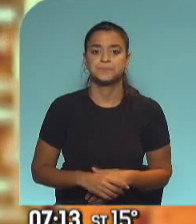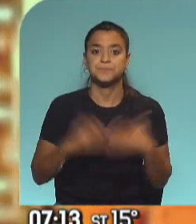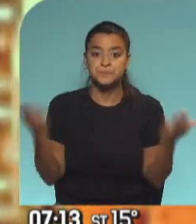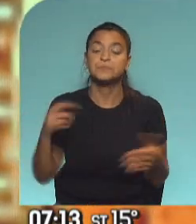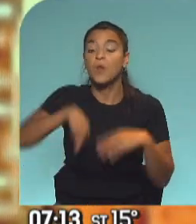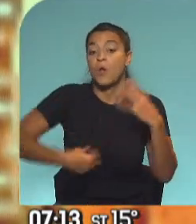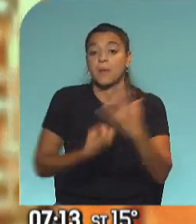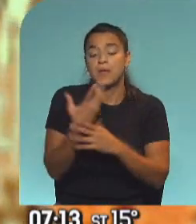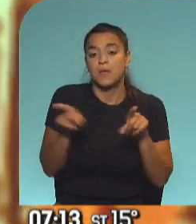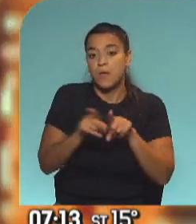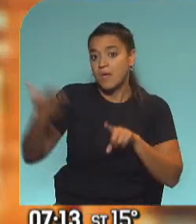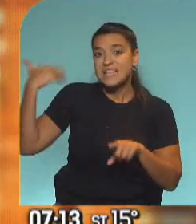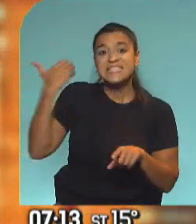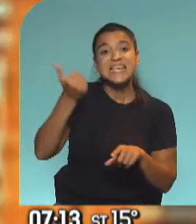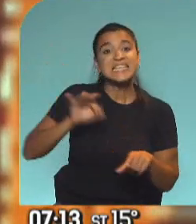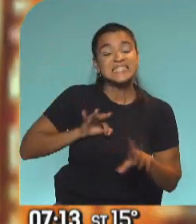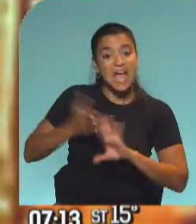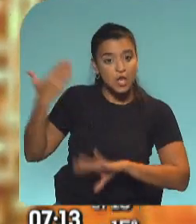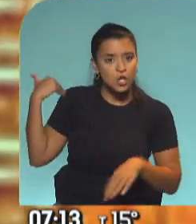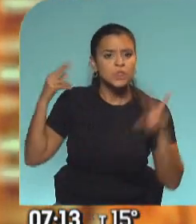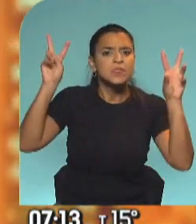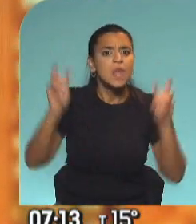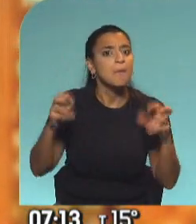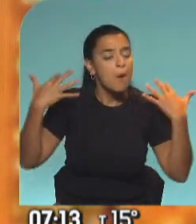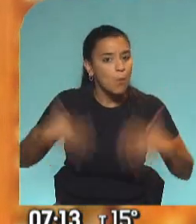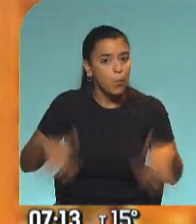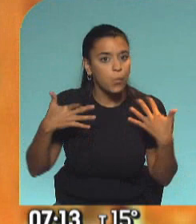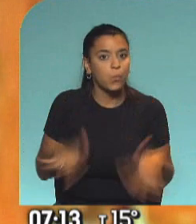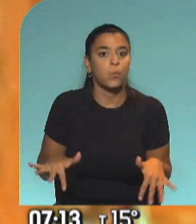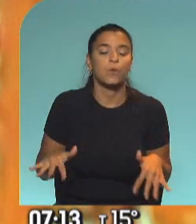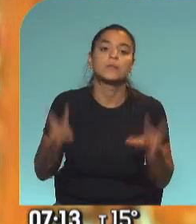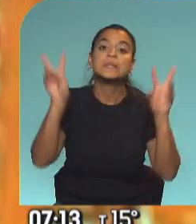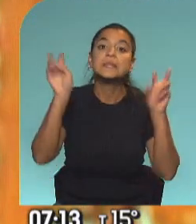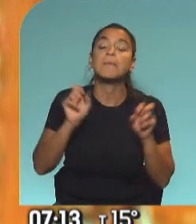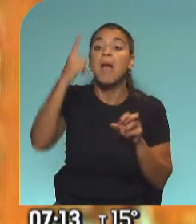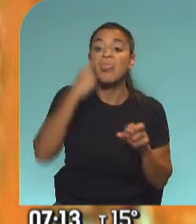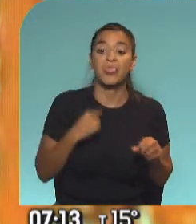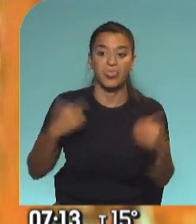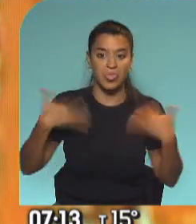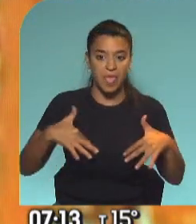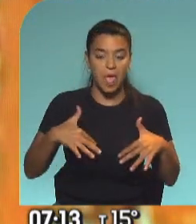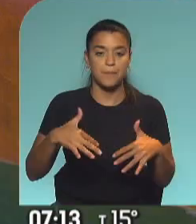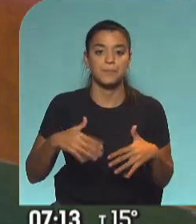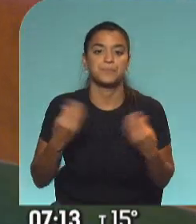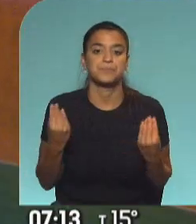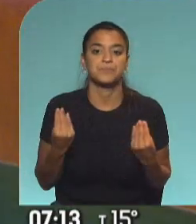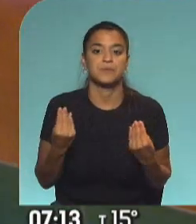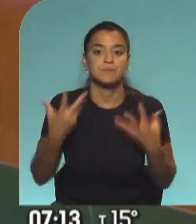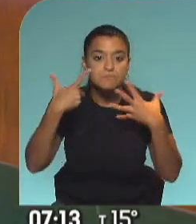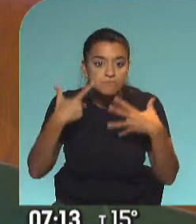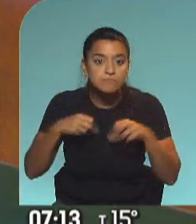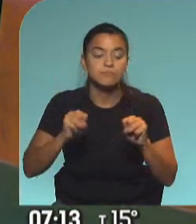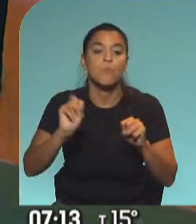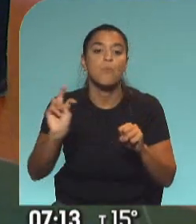Bueno, una mañana como hoy, hace 6 años, el tema empezaba a ser ya el gran tema del día, ¿no? Estamos hablando de que se descubría